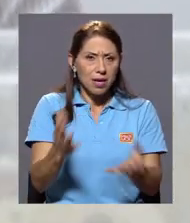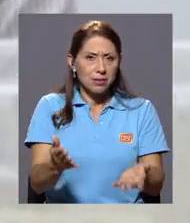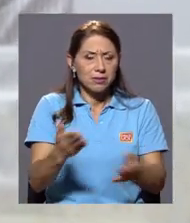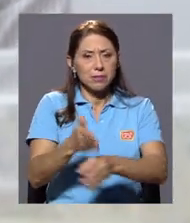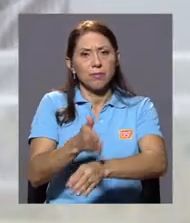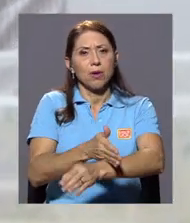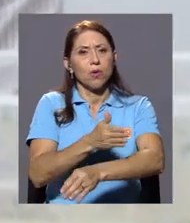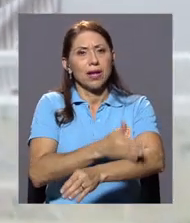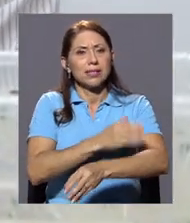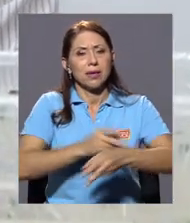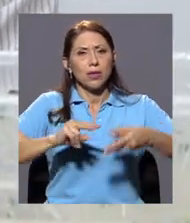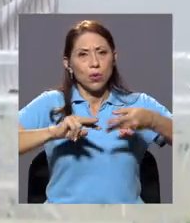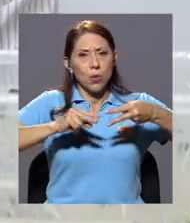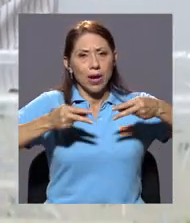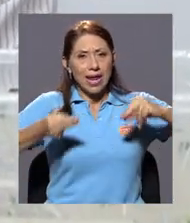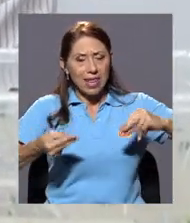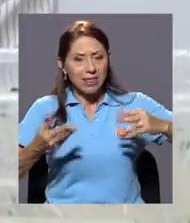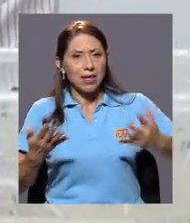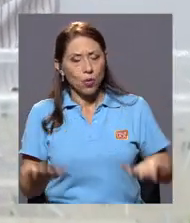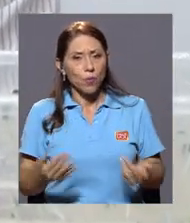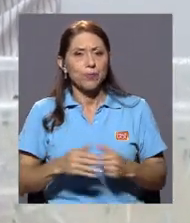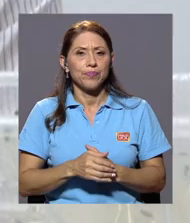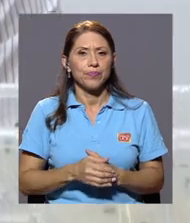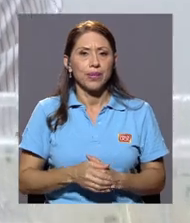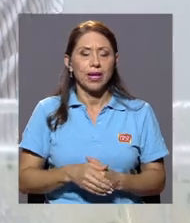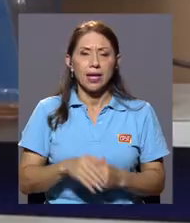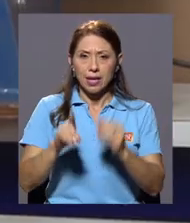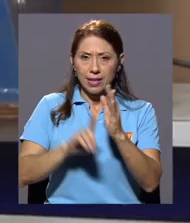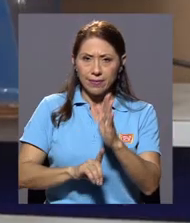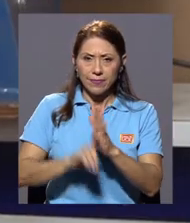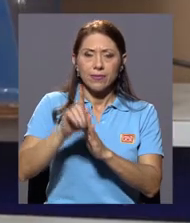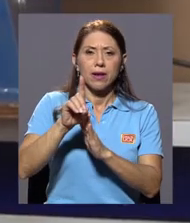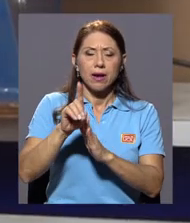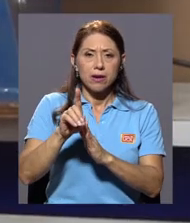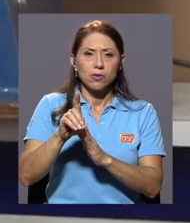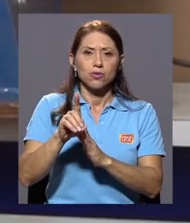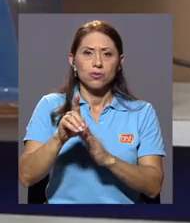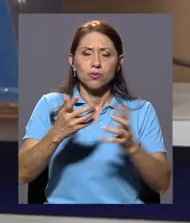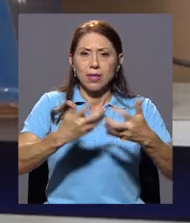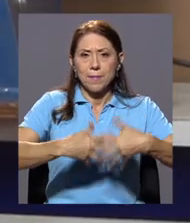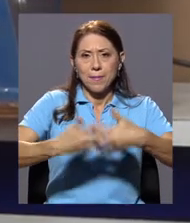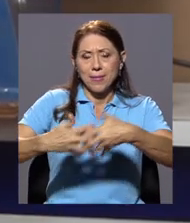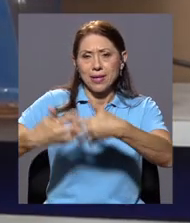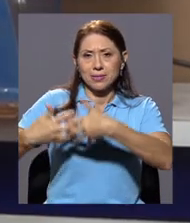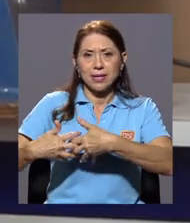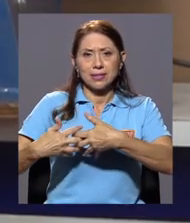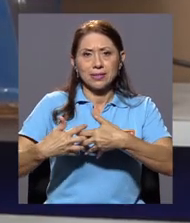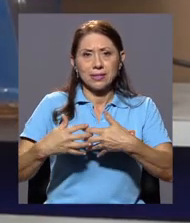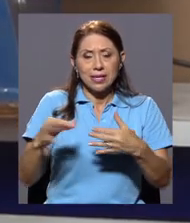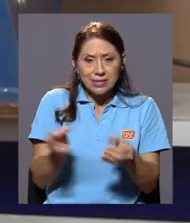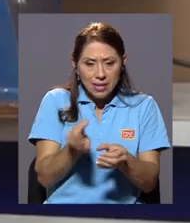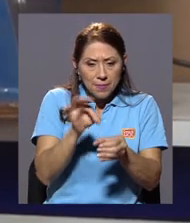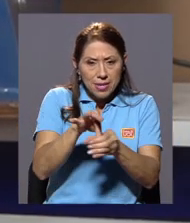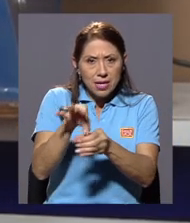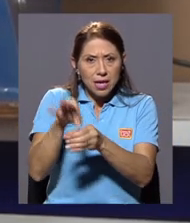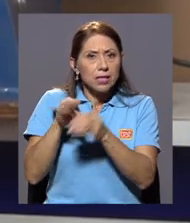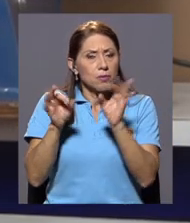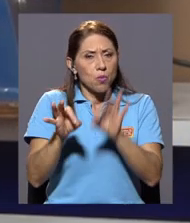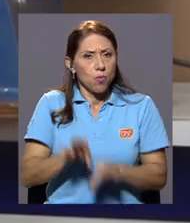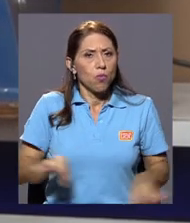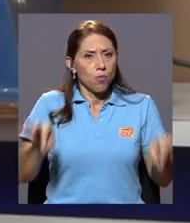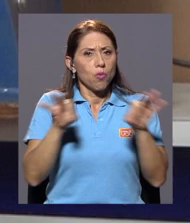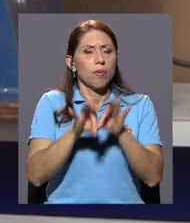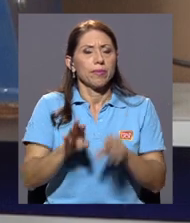y mejoramiento genético, el desarrollo de empresas semilleras, que es un eje muy